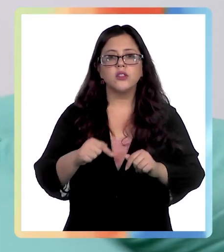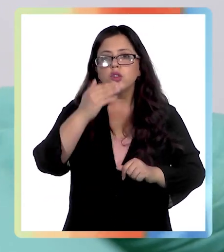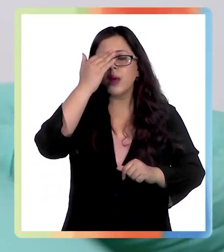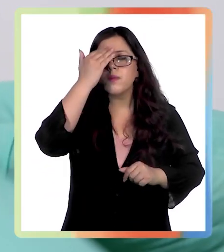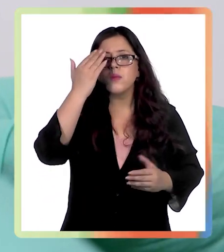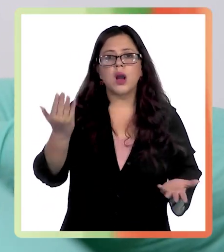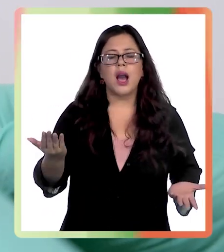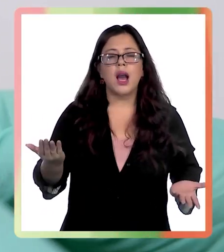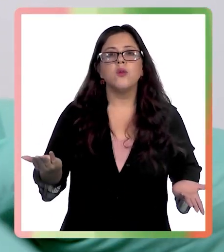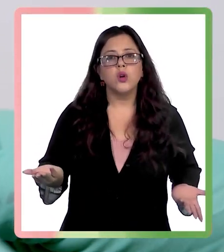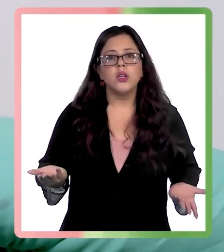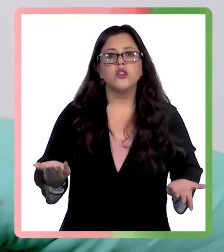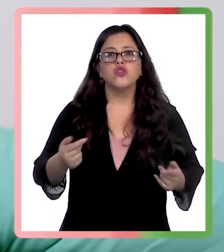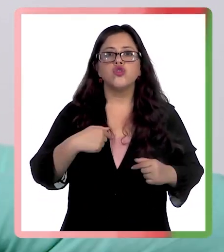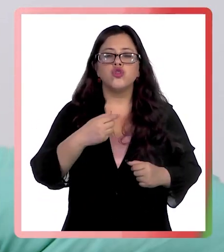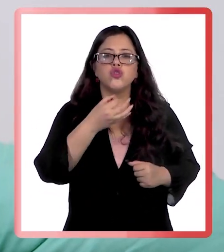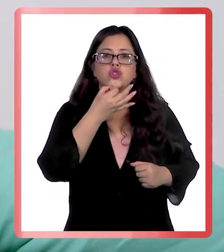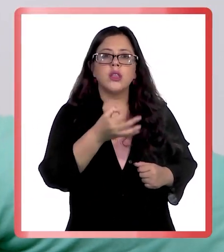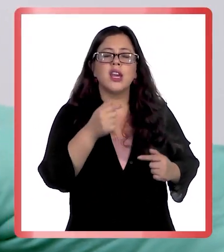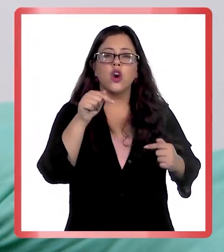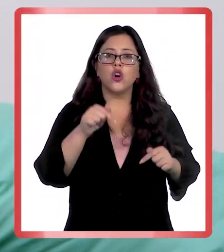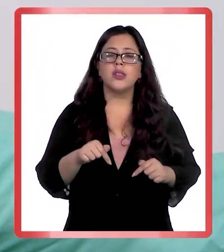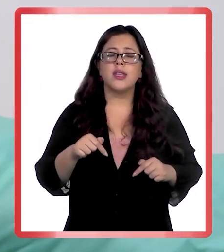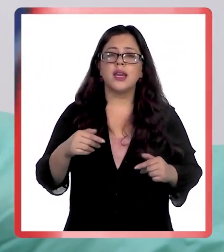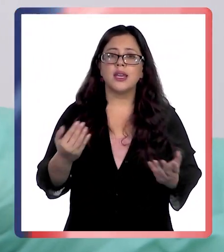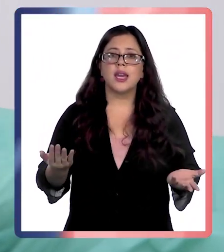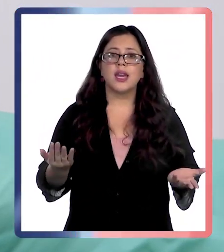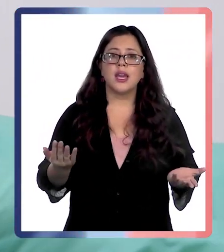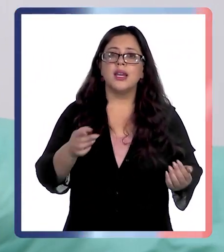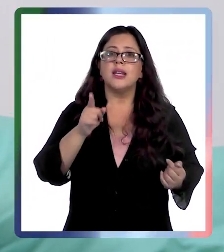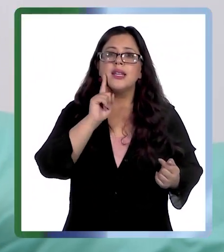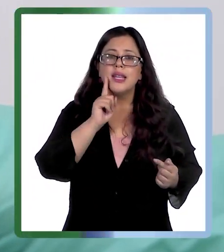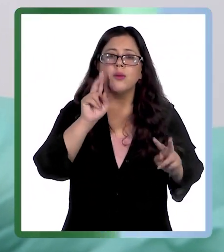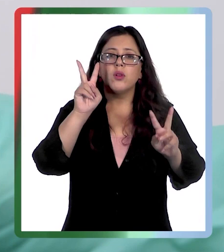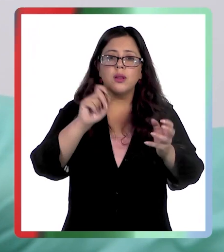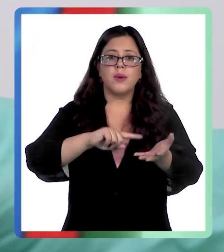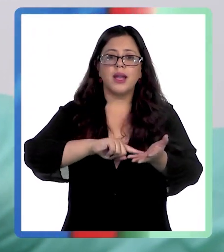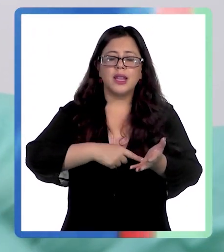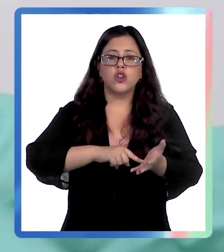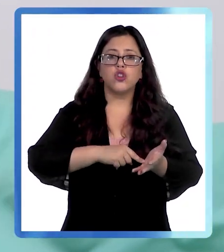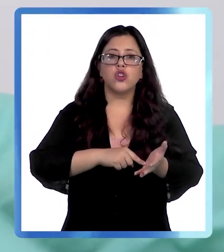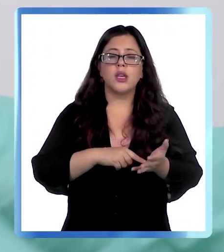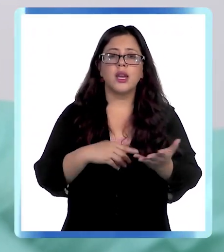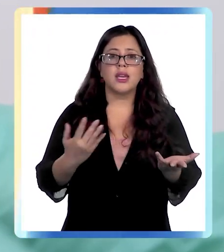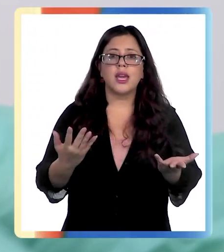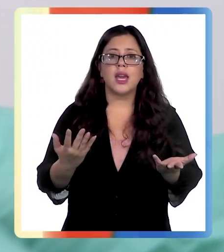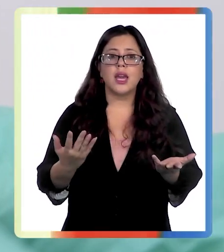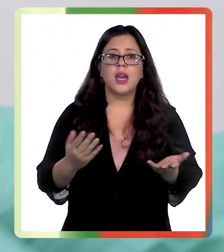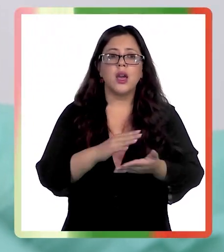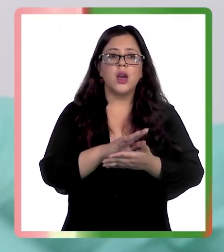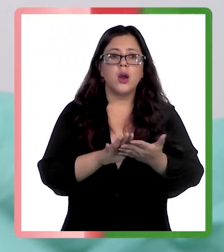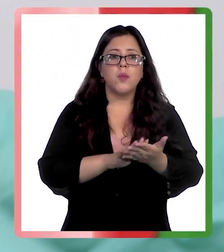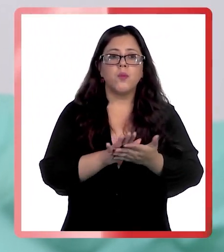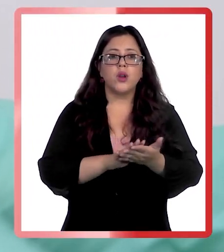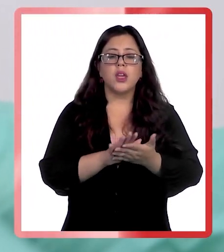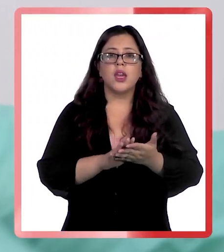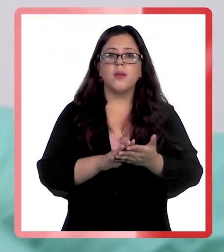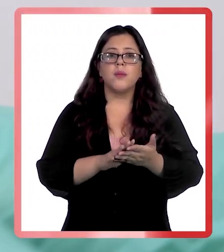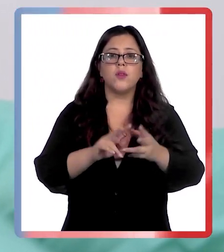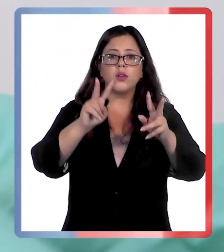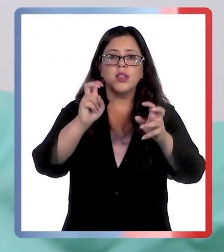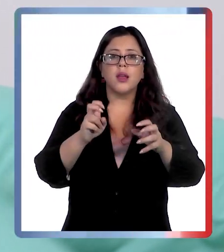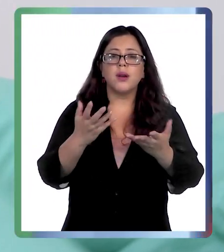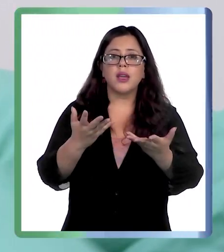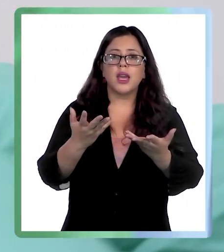etcétera es terrible entonces por eso mismo yo te decía Bueno hoy en día Contamos con la tecnología para colocar por ejemplo